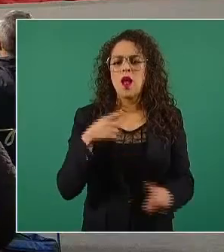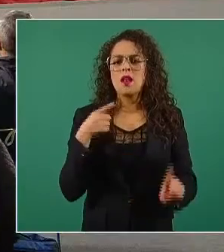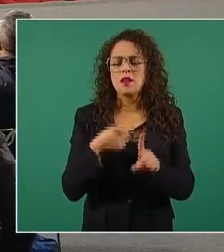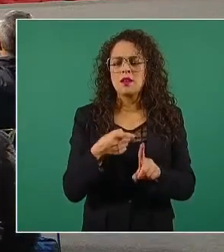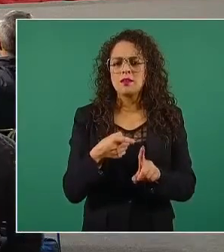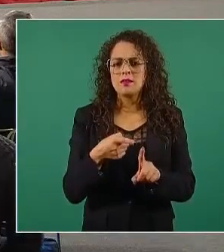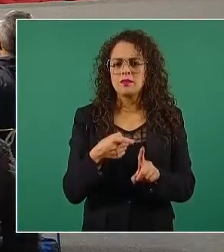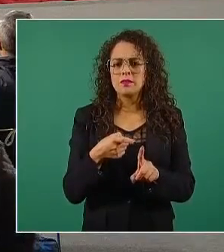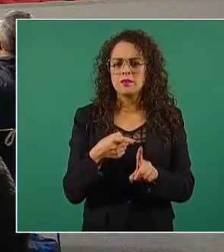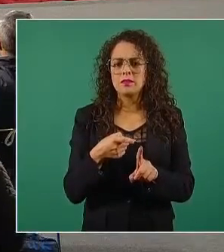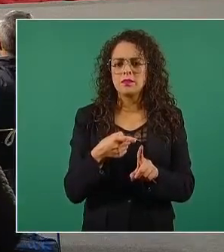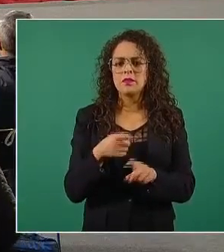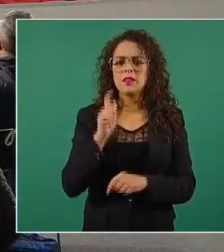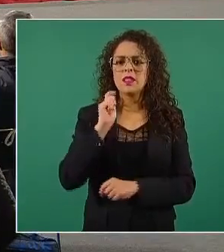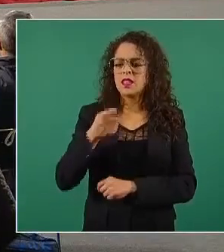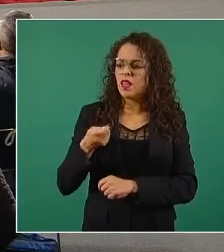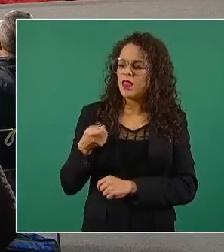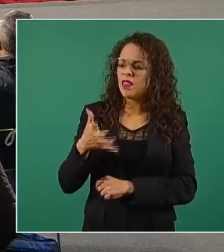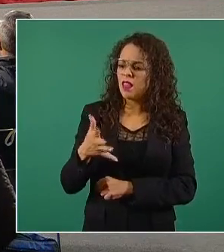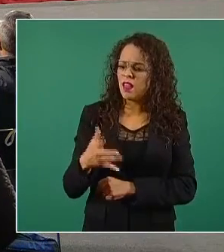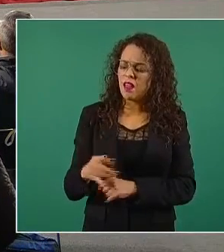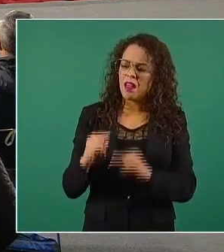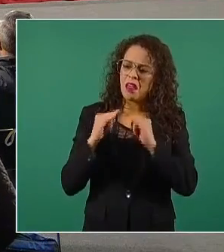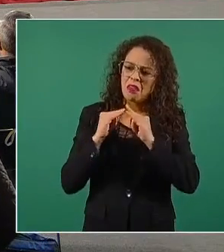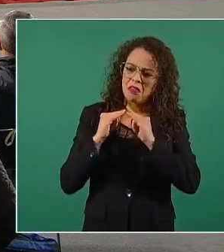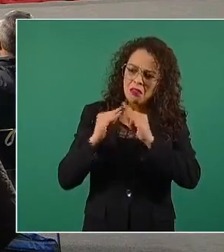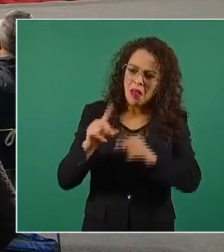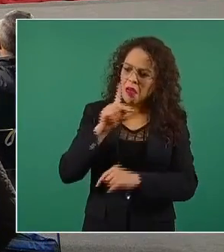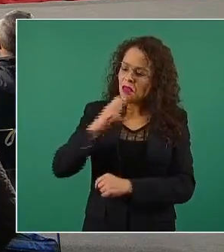lo que hemos llamado Tianguis del Bienestar.